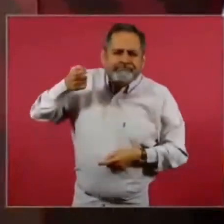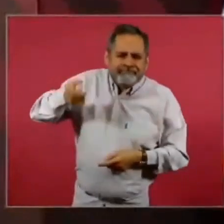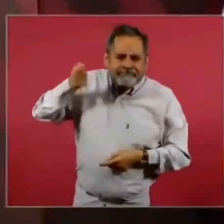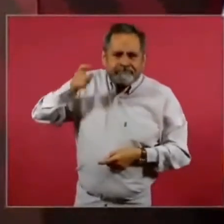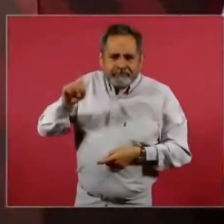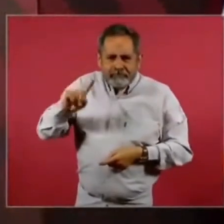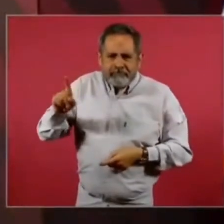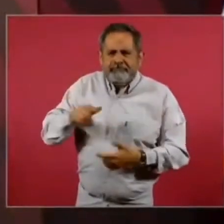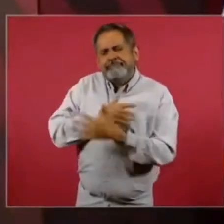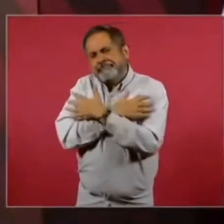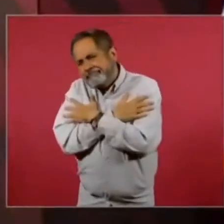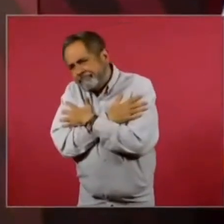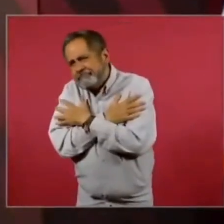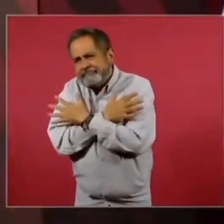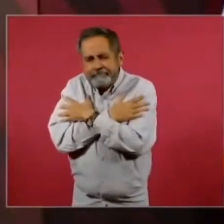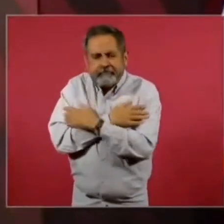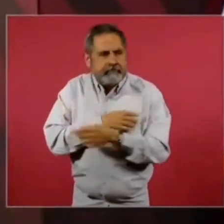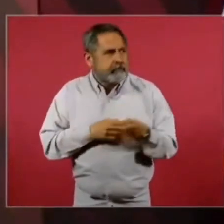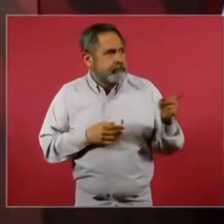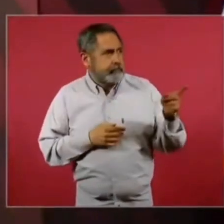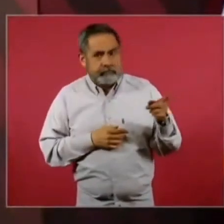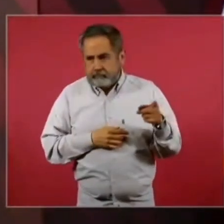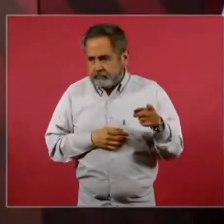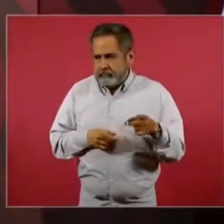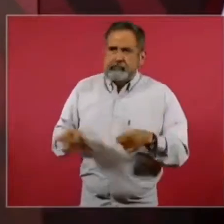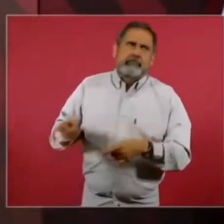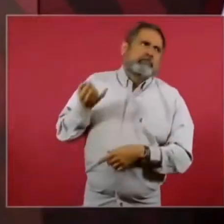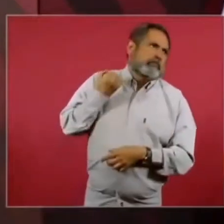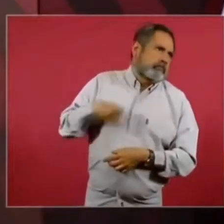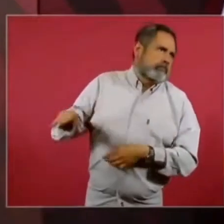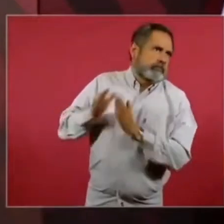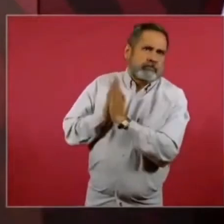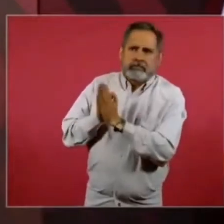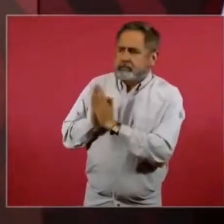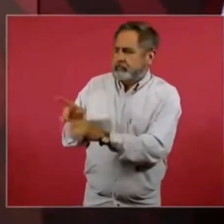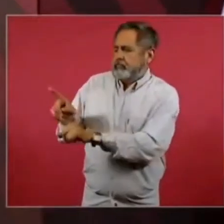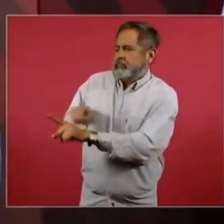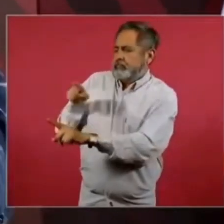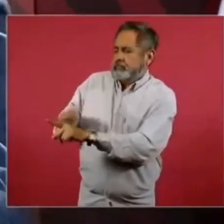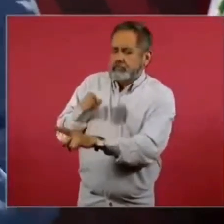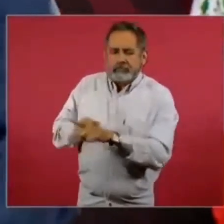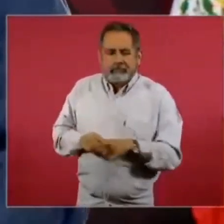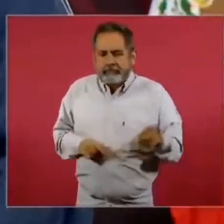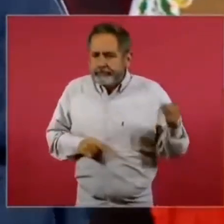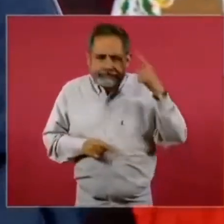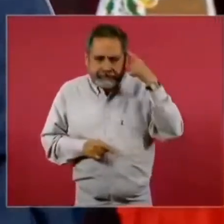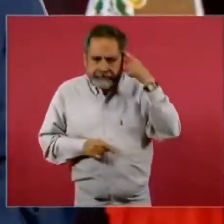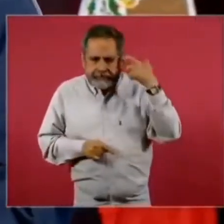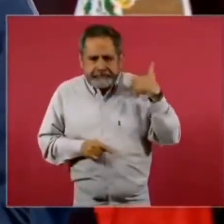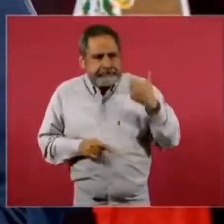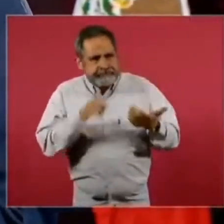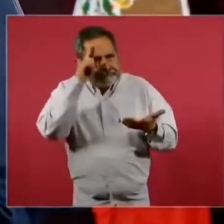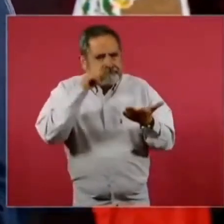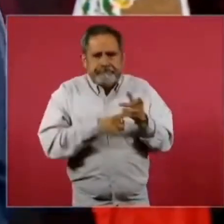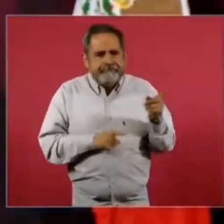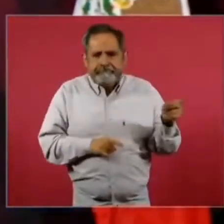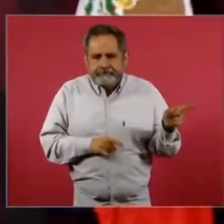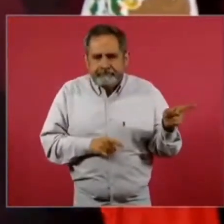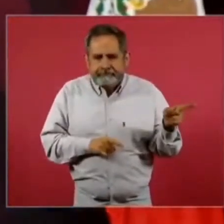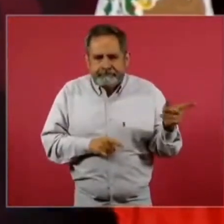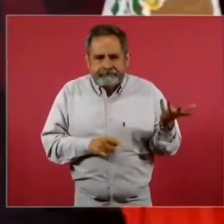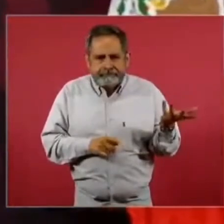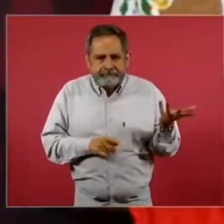pues ellos este no creen que la